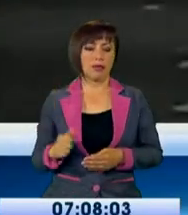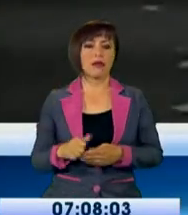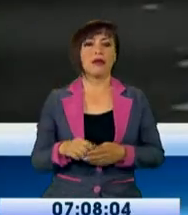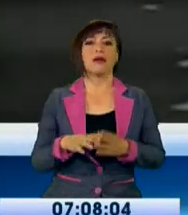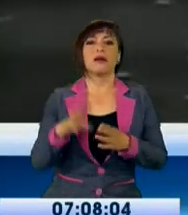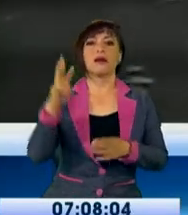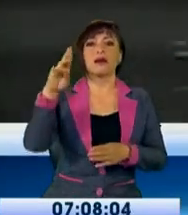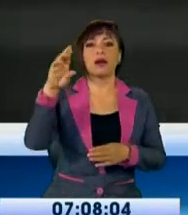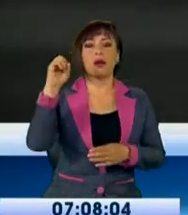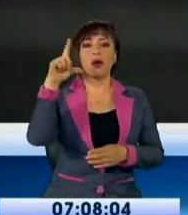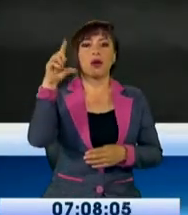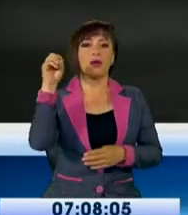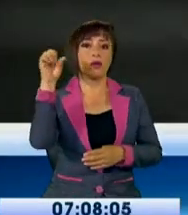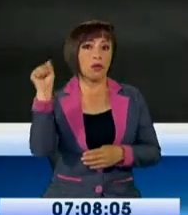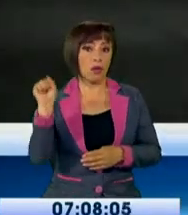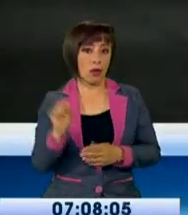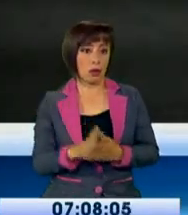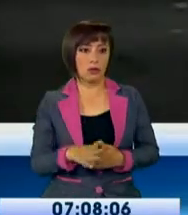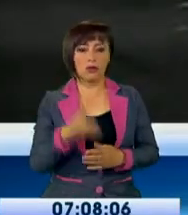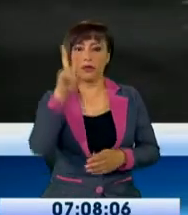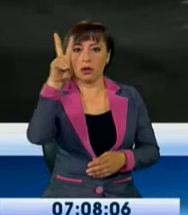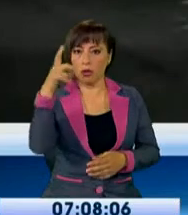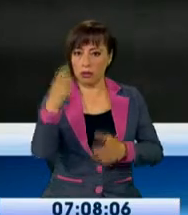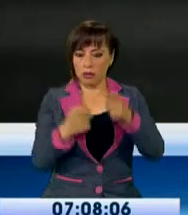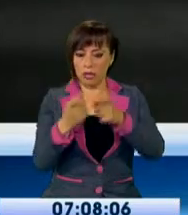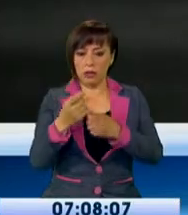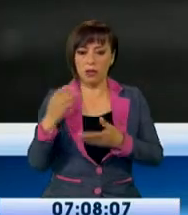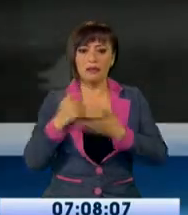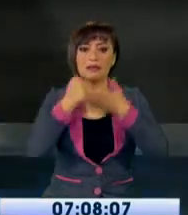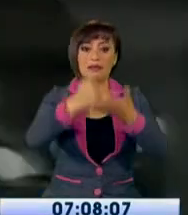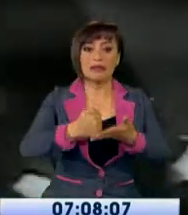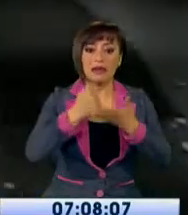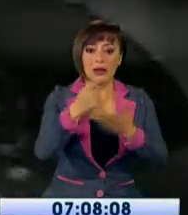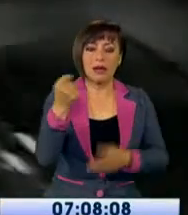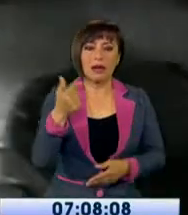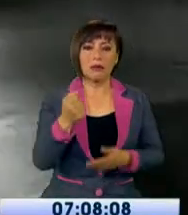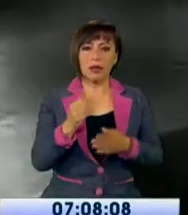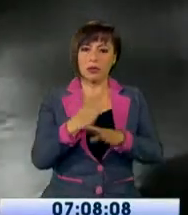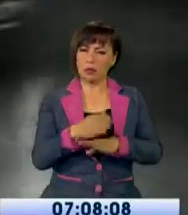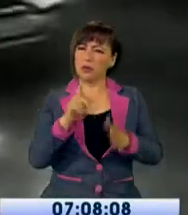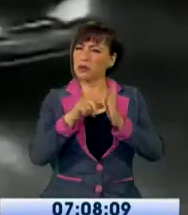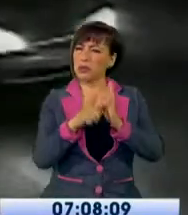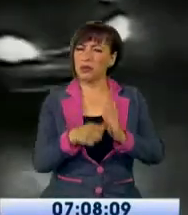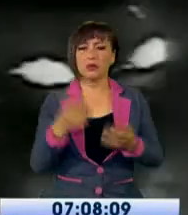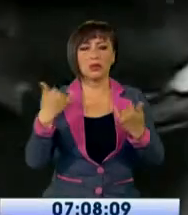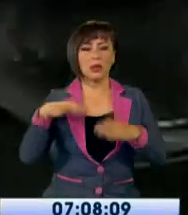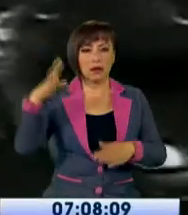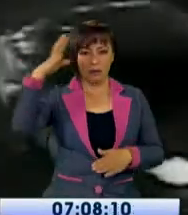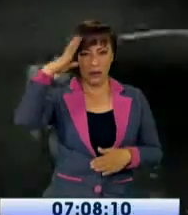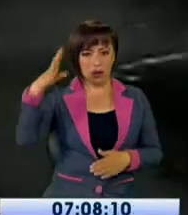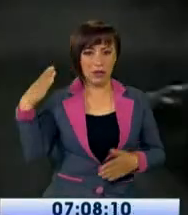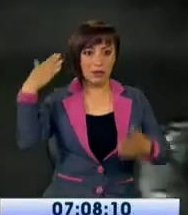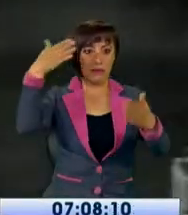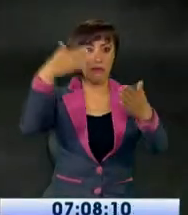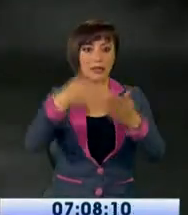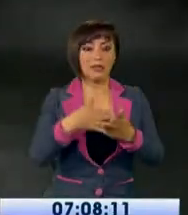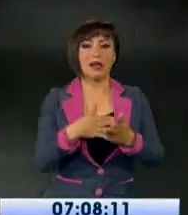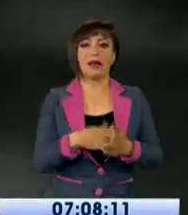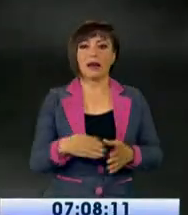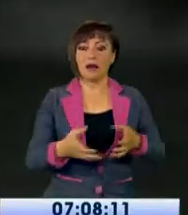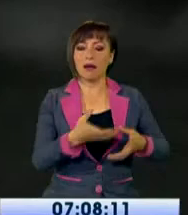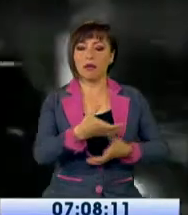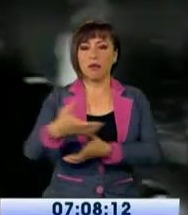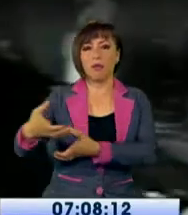un peatón. Luego de unos minutos, llegaron al sitio agentes de la ATM, miembros del Cuerpo de Bomberos